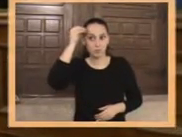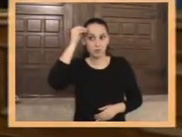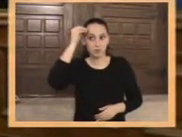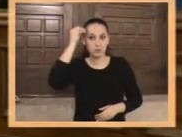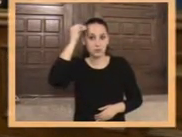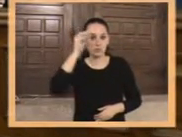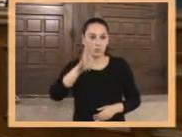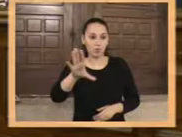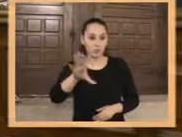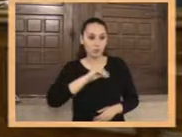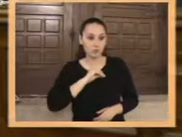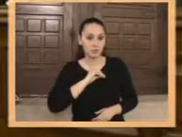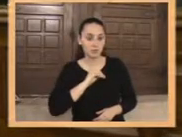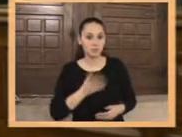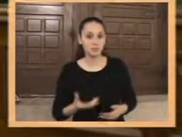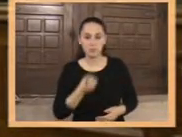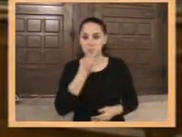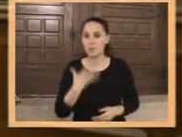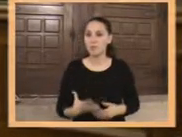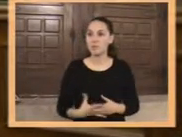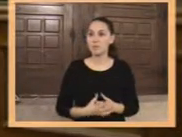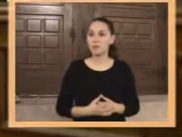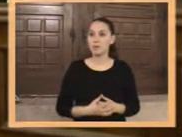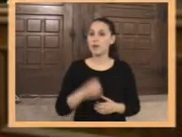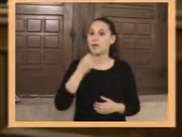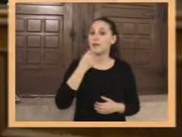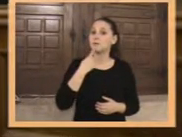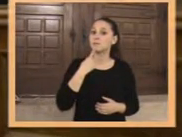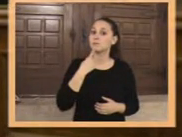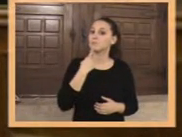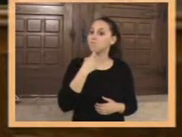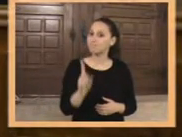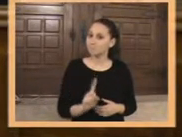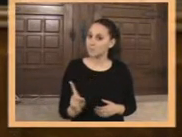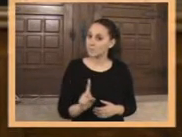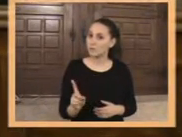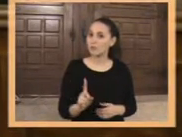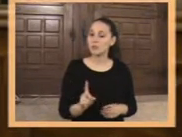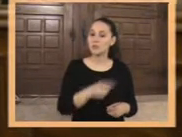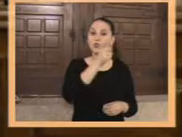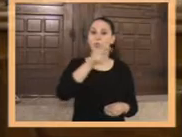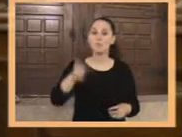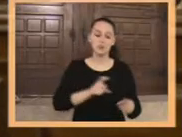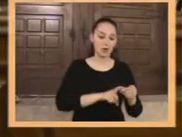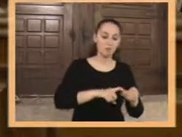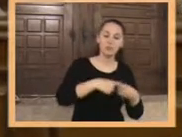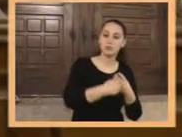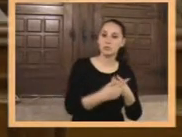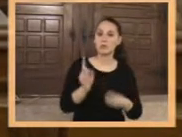dicho en ningún caso, desde luego, que no hayan participado los colectivos, ni las personas implicadas, ni personas a título